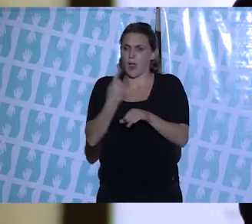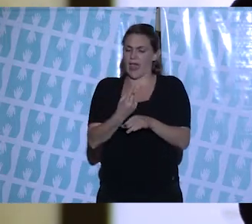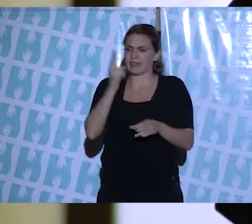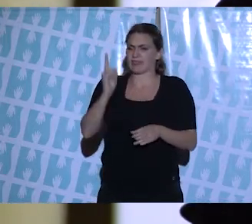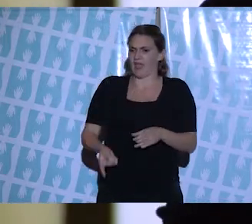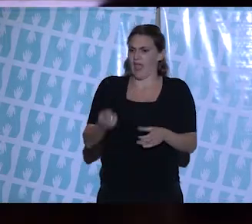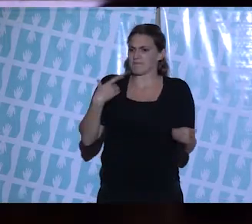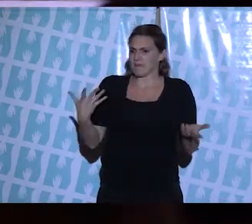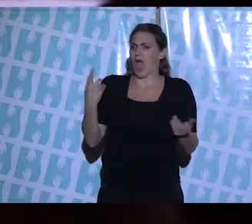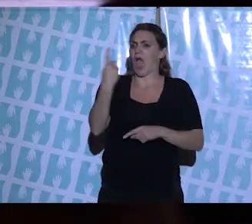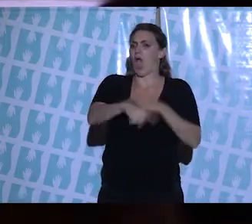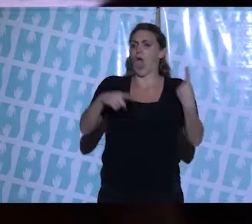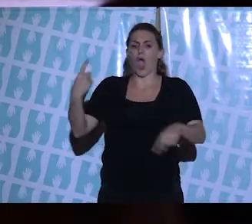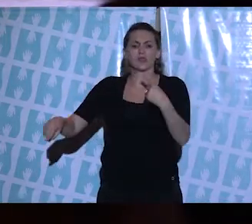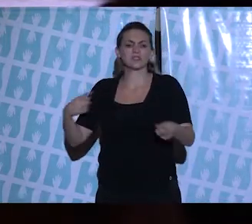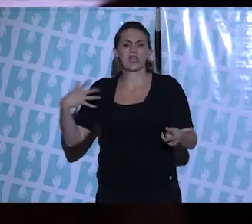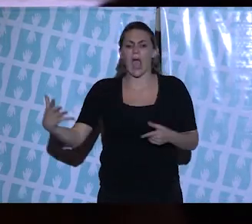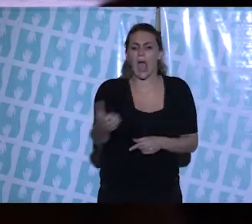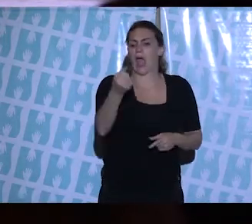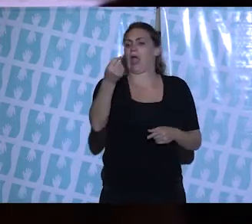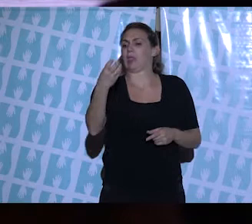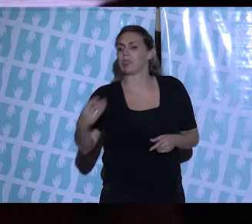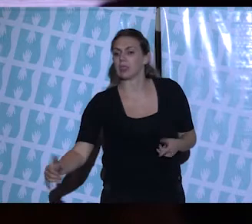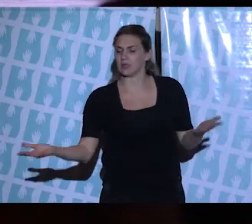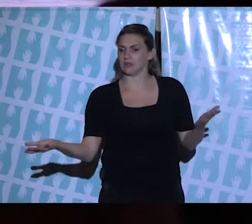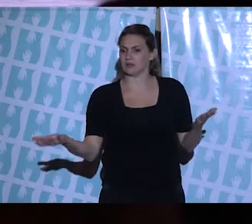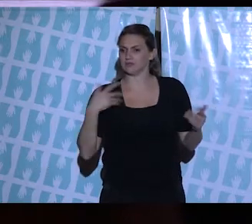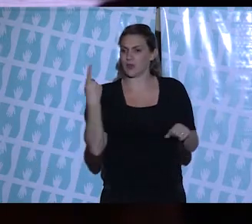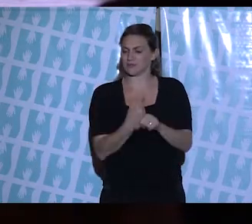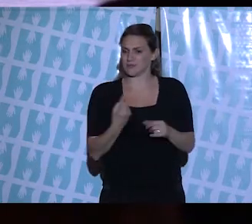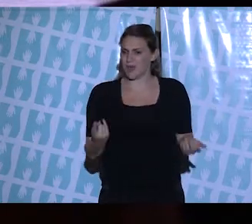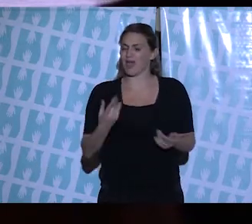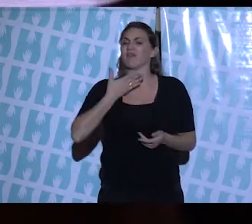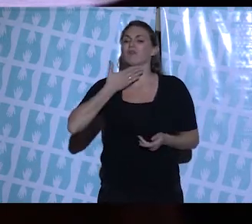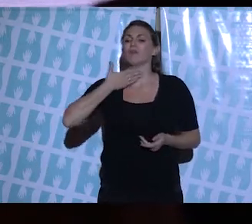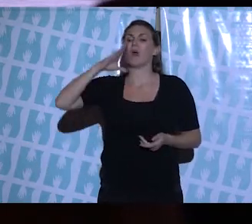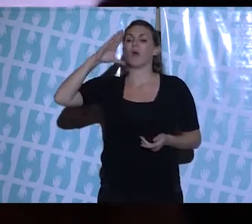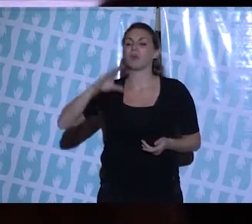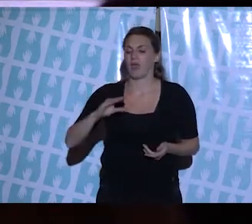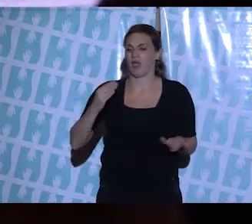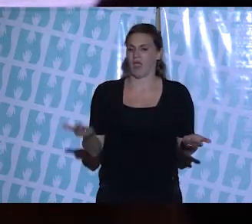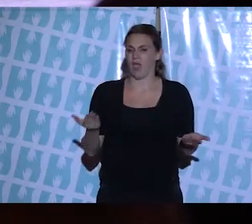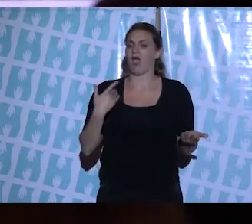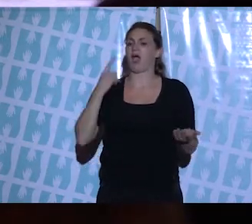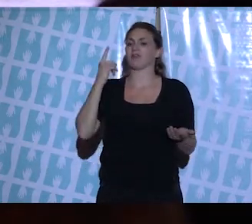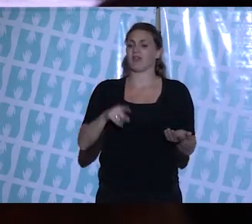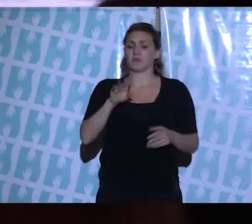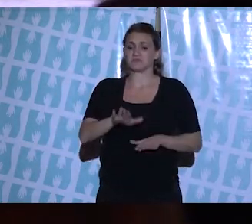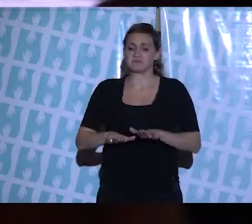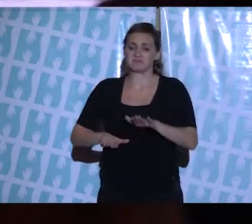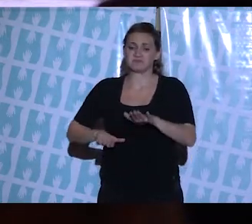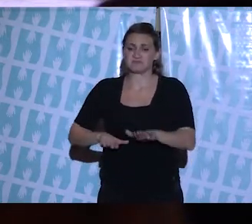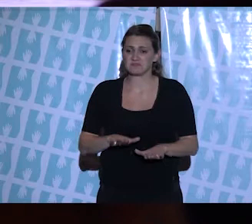al manejar objetos con nuestra mano, disminución del volumen de la voz, disminución de la velocidad al